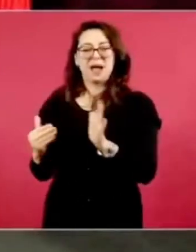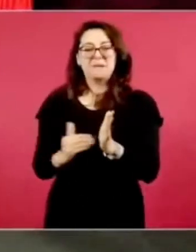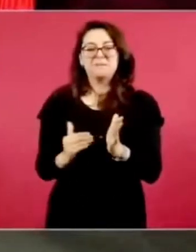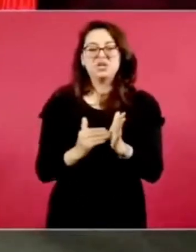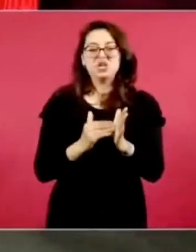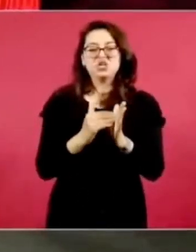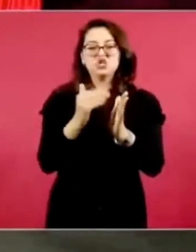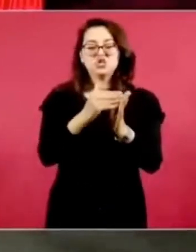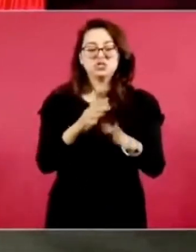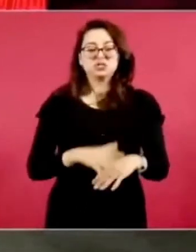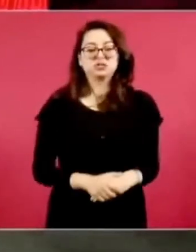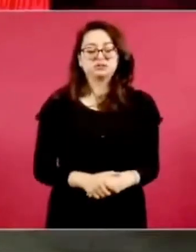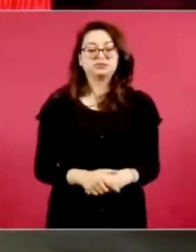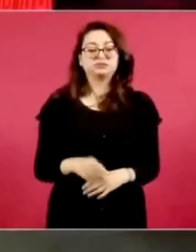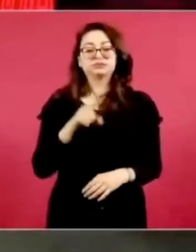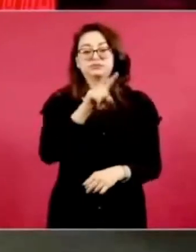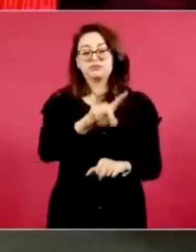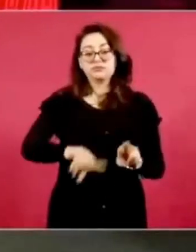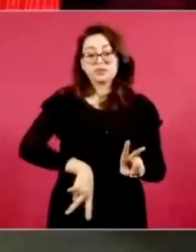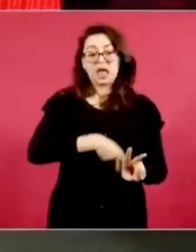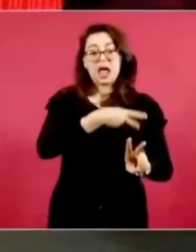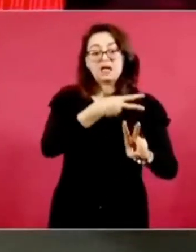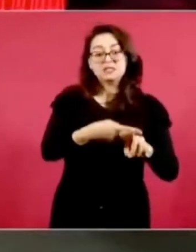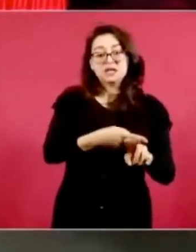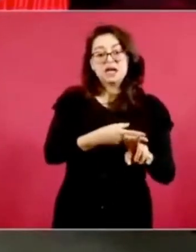AMLO, presidente